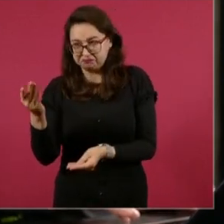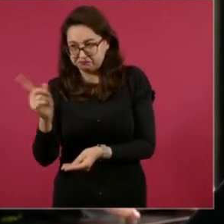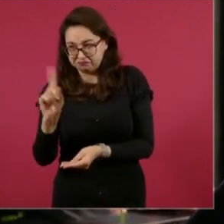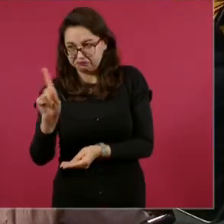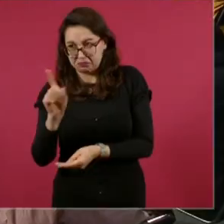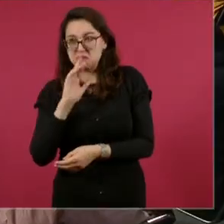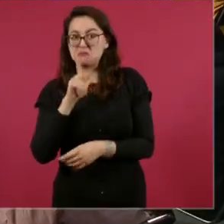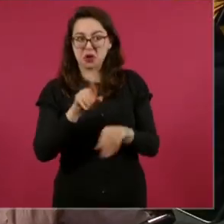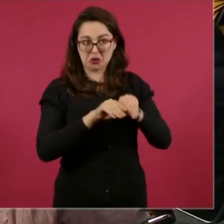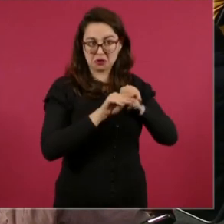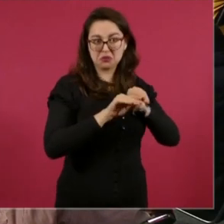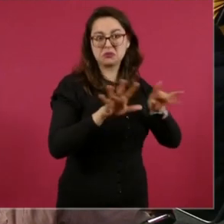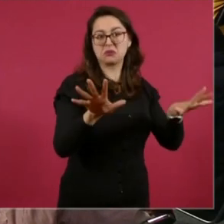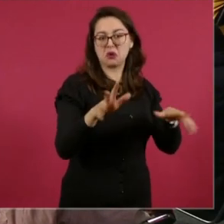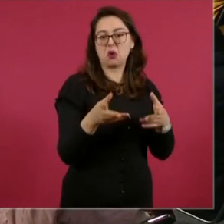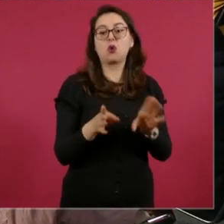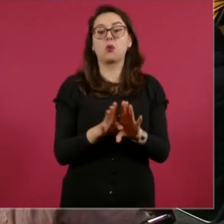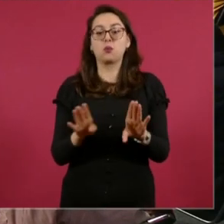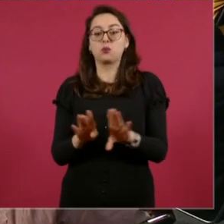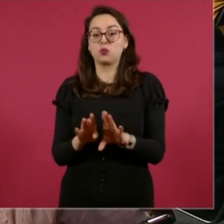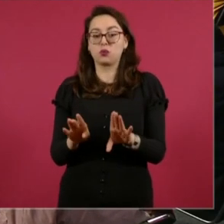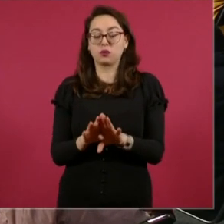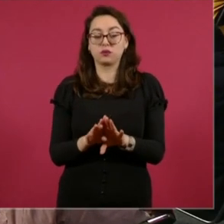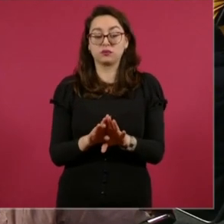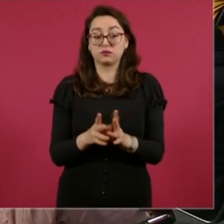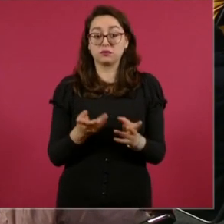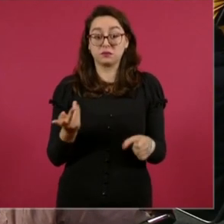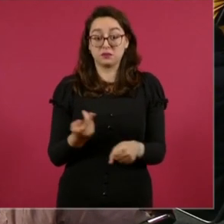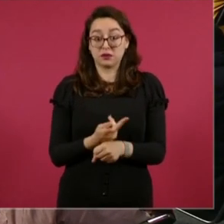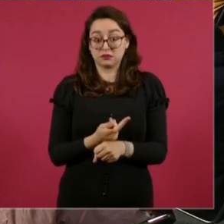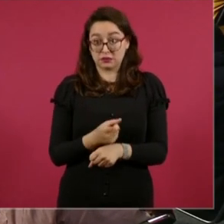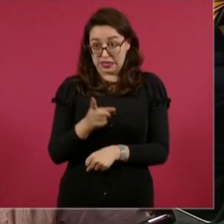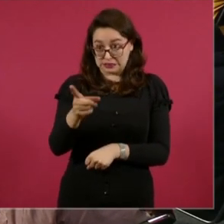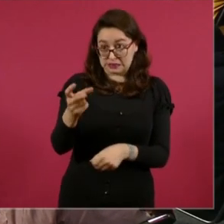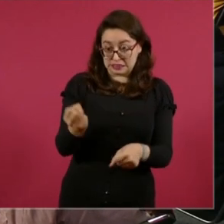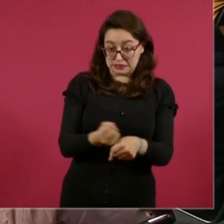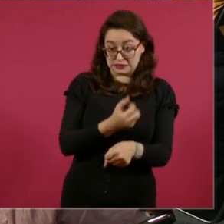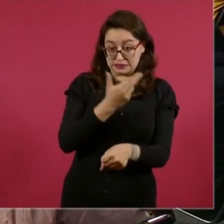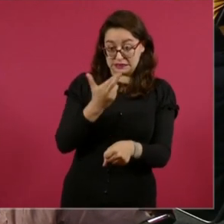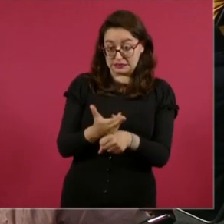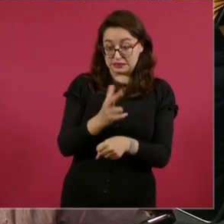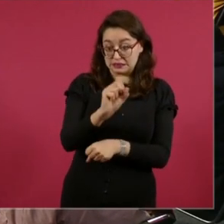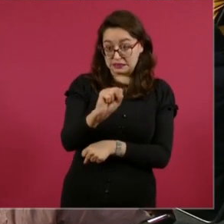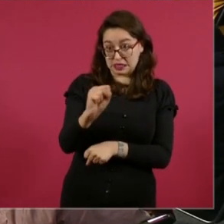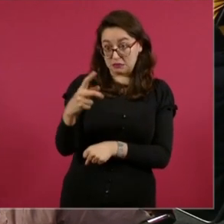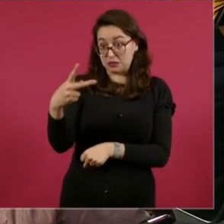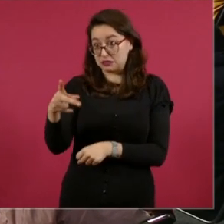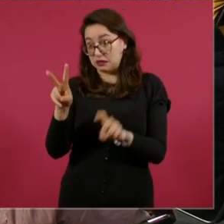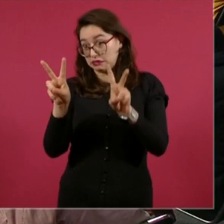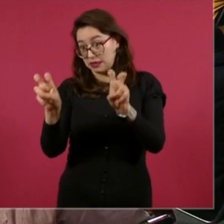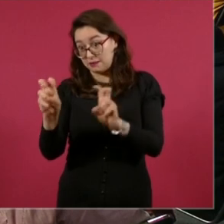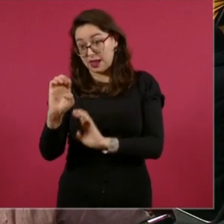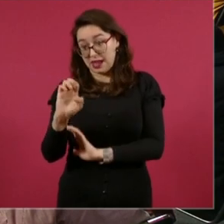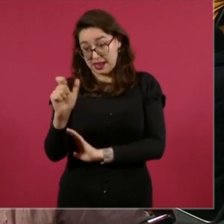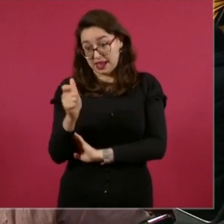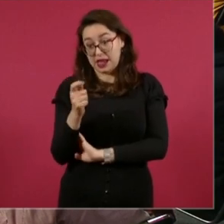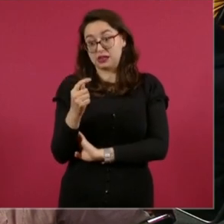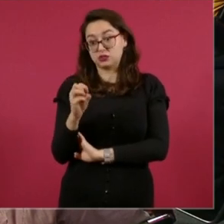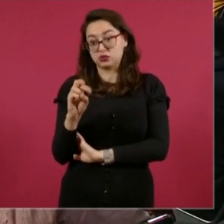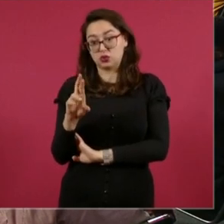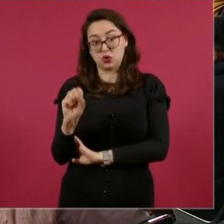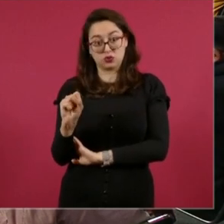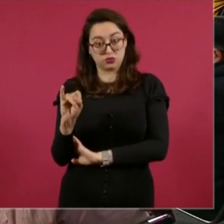estas pruebas de extorsión. Y ahorita que la secretaria de Seguridad hablaba de esto, de la extorsión,